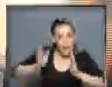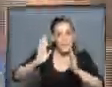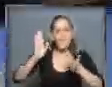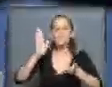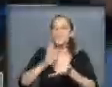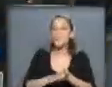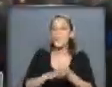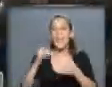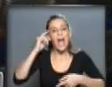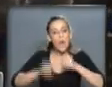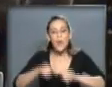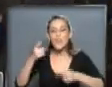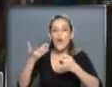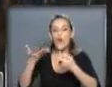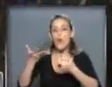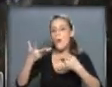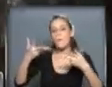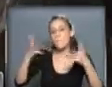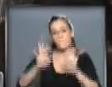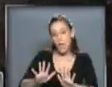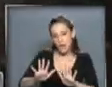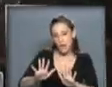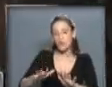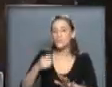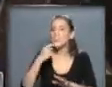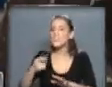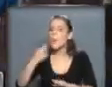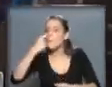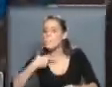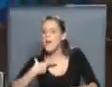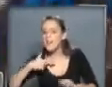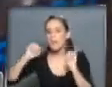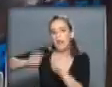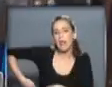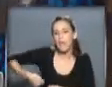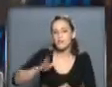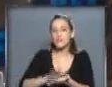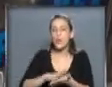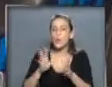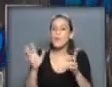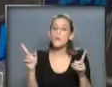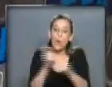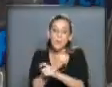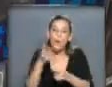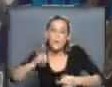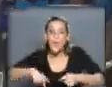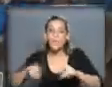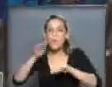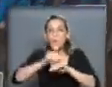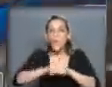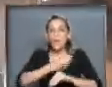Seguridad, Sergio Berni, criticó que Macri haya mirado para otro lado, según él, cuando el conflicto se originó en una decisión de su